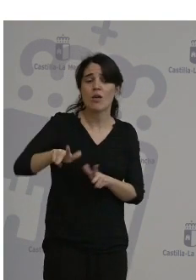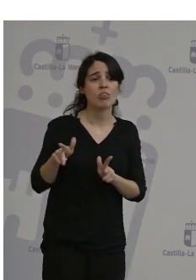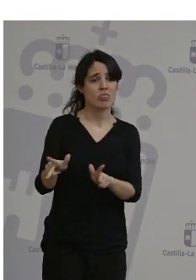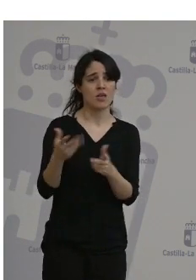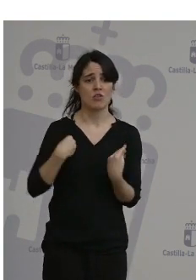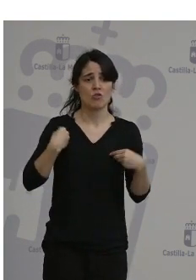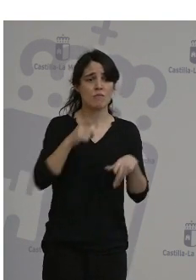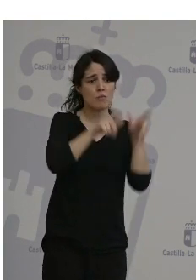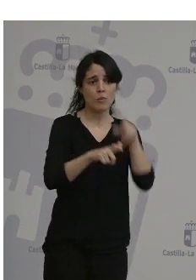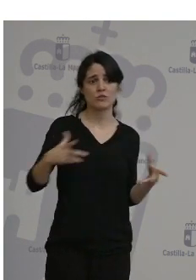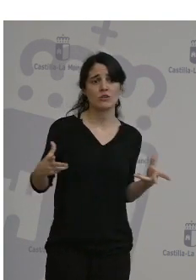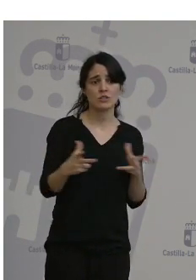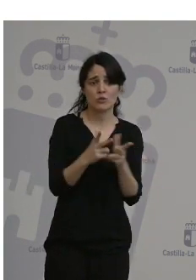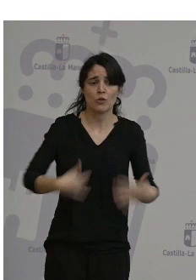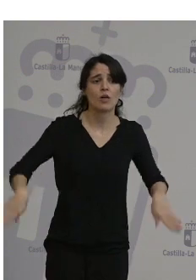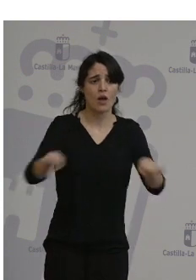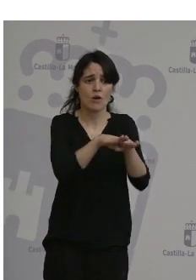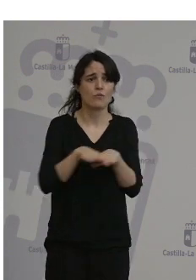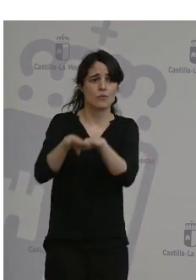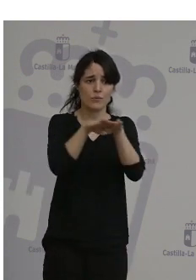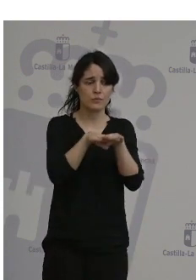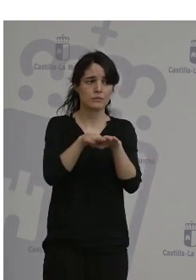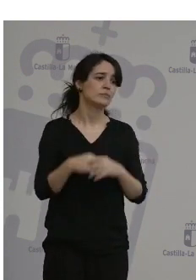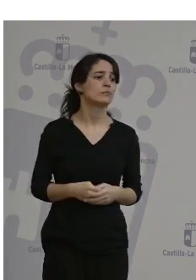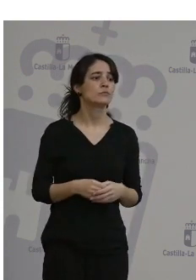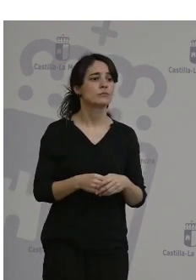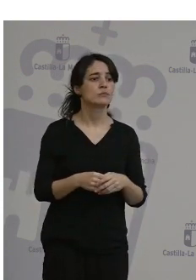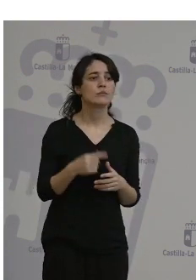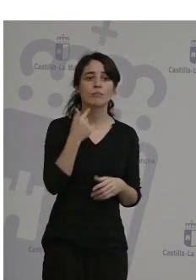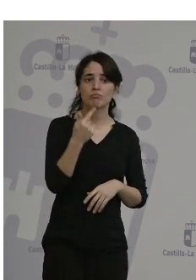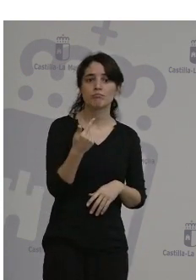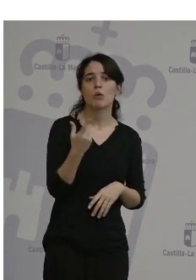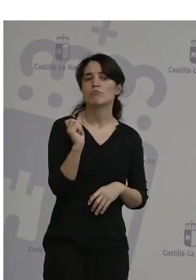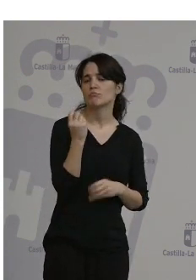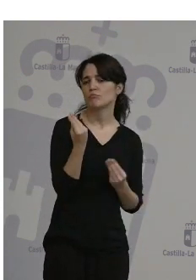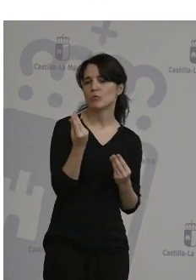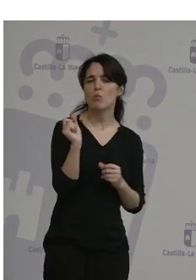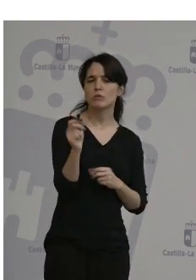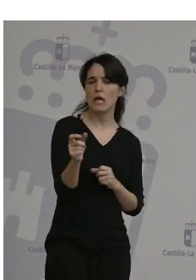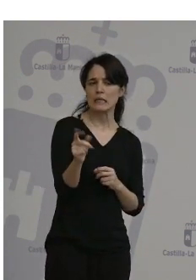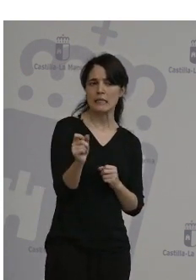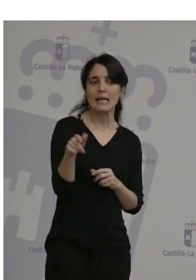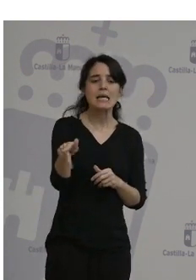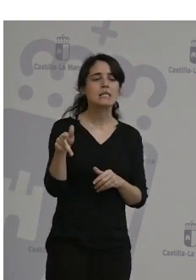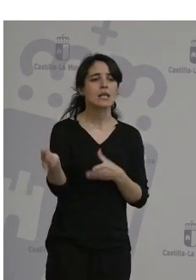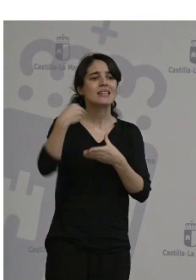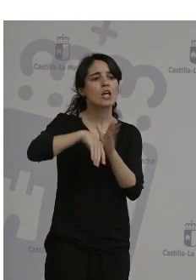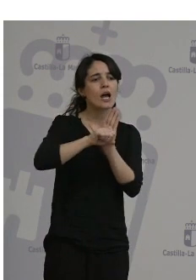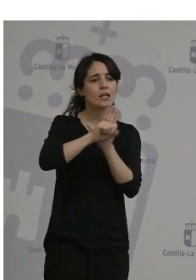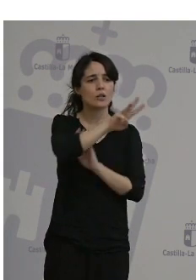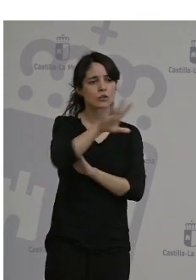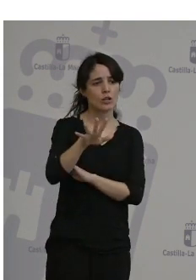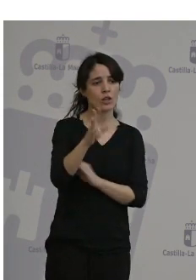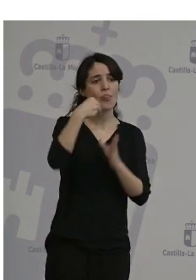que el resto de los ciudadanos. Repetimos con bastante frecuencia a todos que este derecho está recogido en el artículo 35